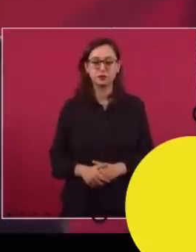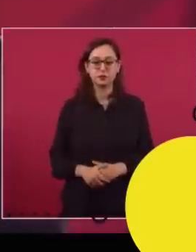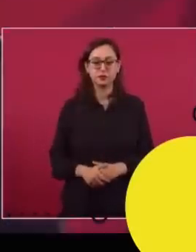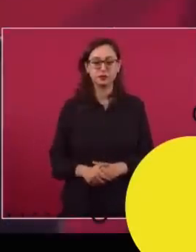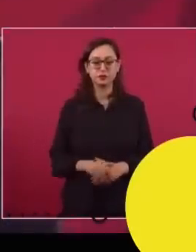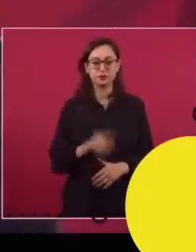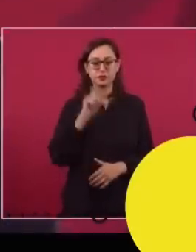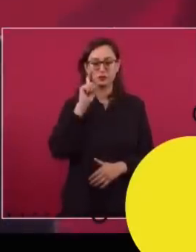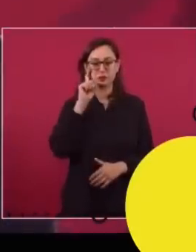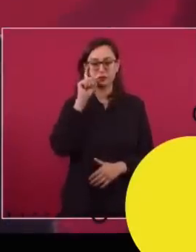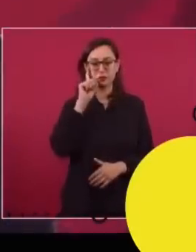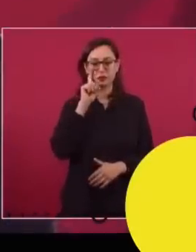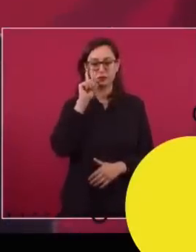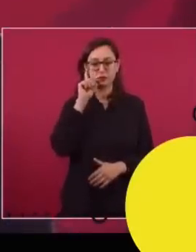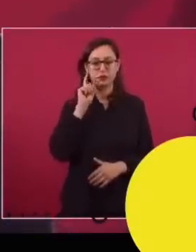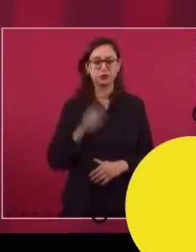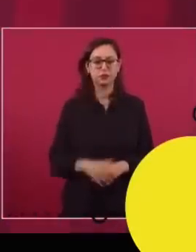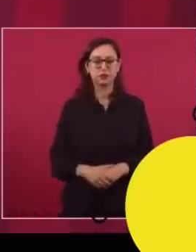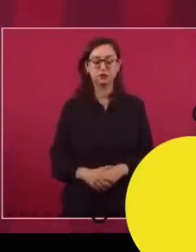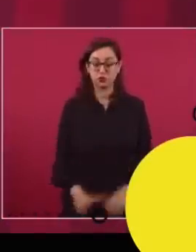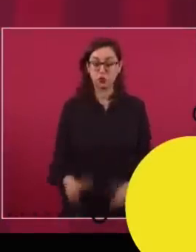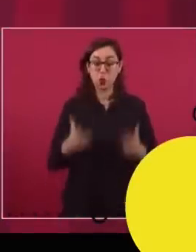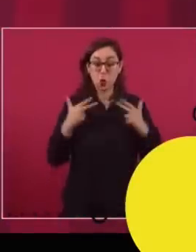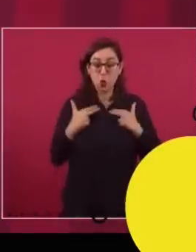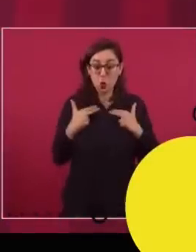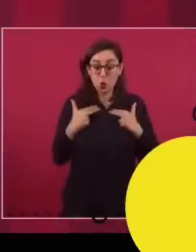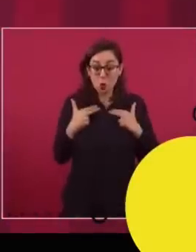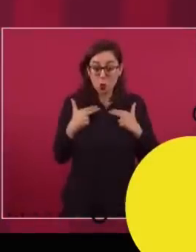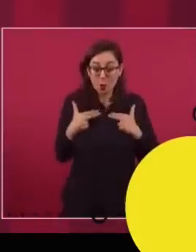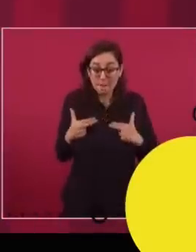Porque son seres humanos.